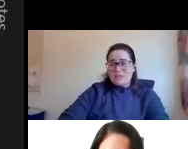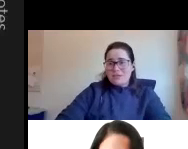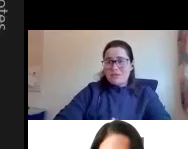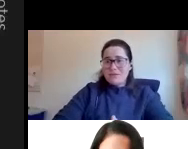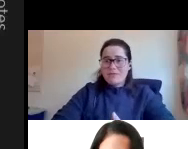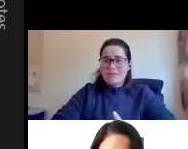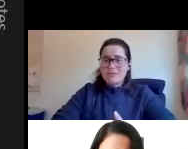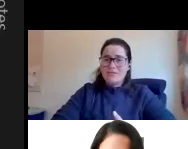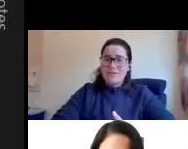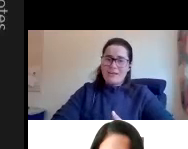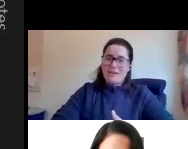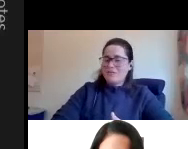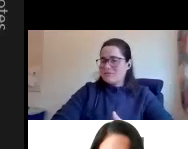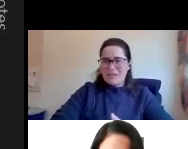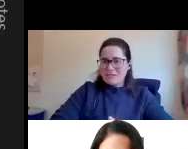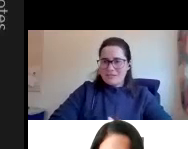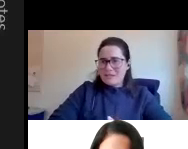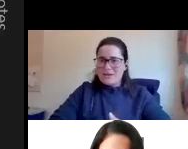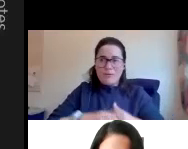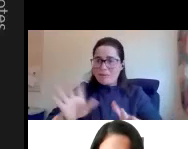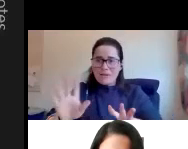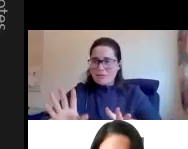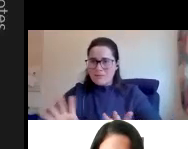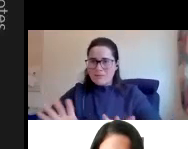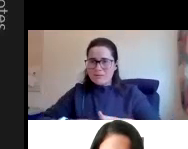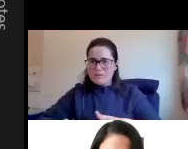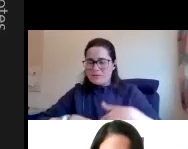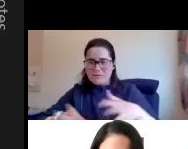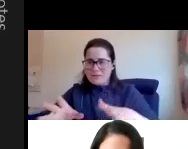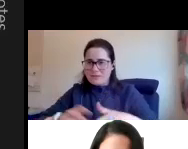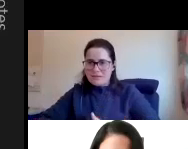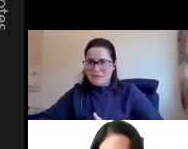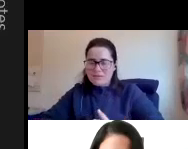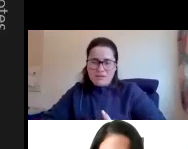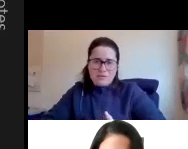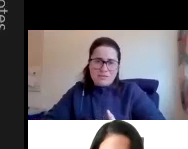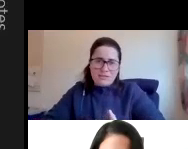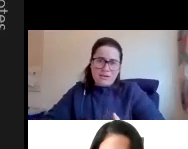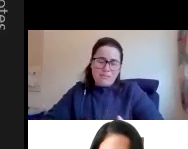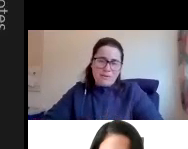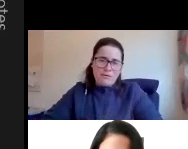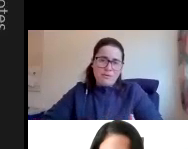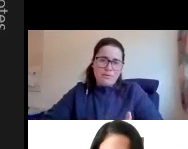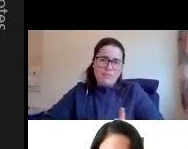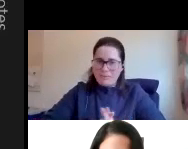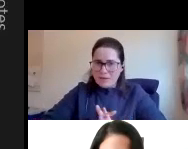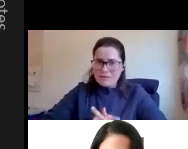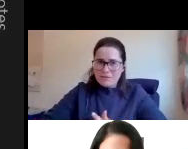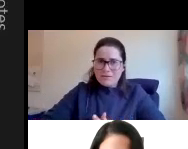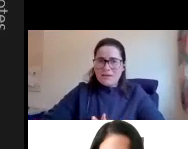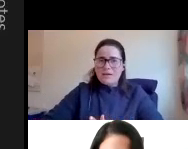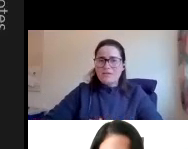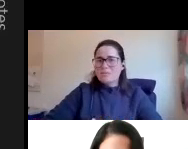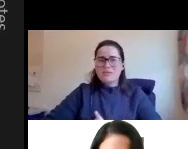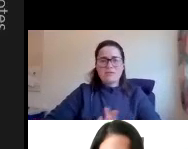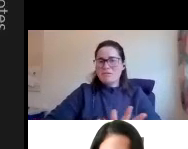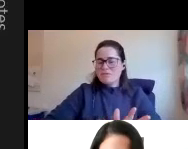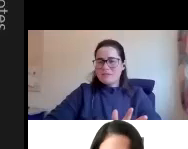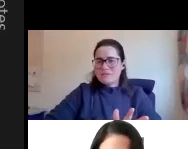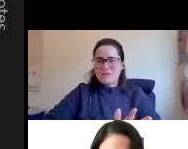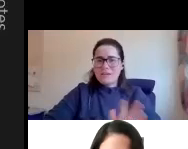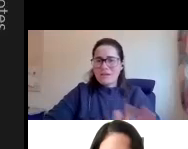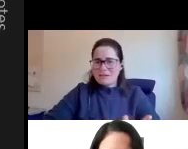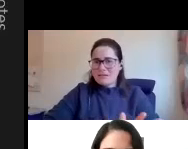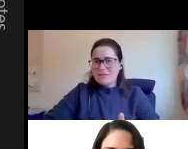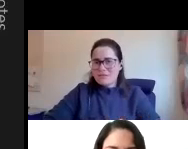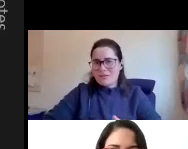Entonces, como reflexiones finales son 3, que obviamente luego podemos discutir más si tienen dudas o etcétera, pero primero, los procesos de